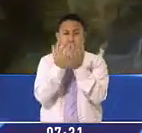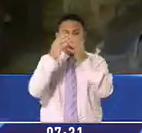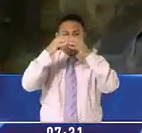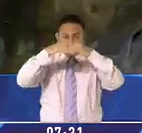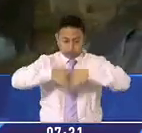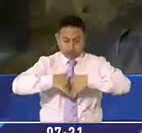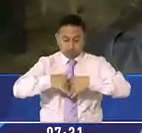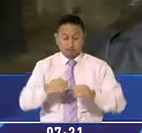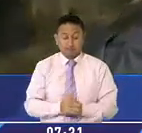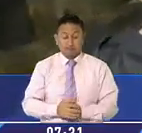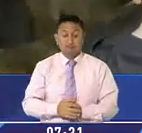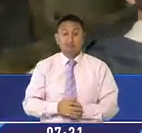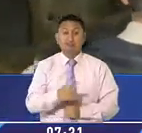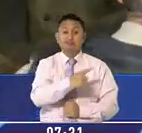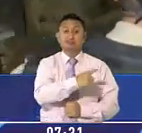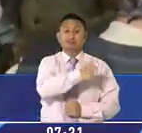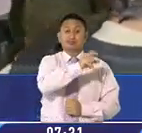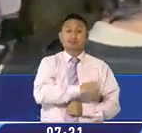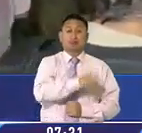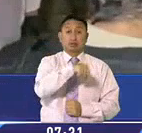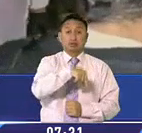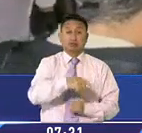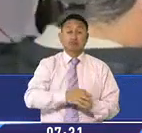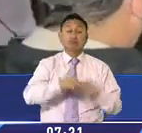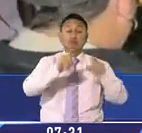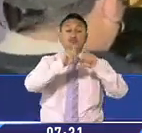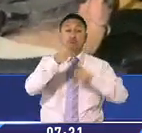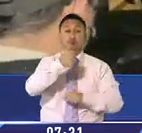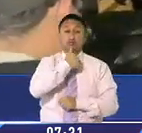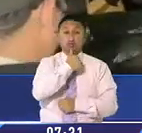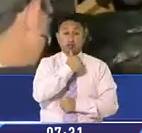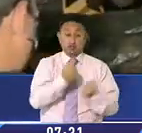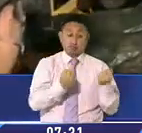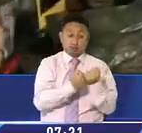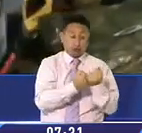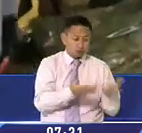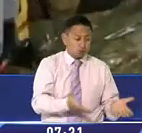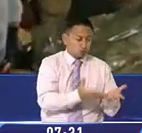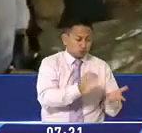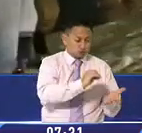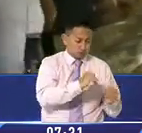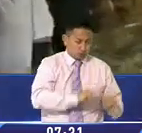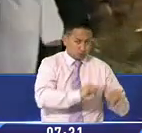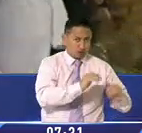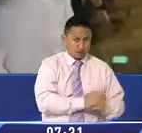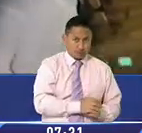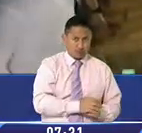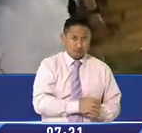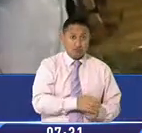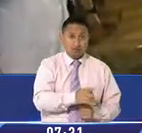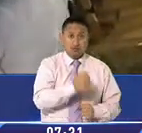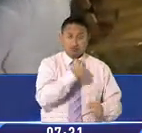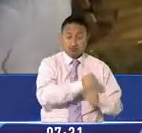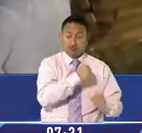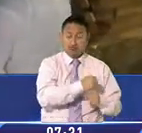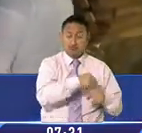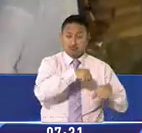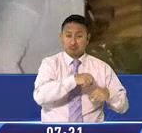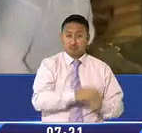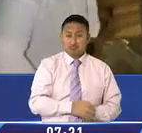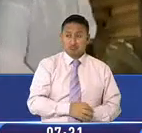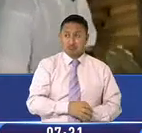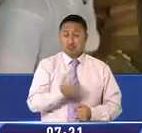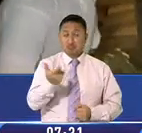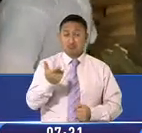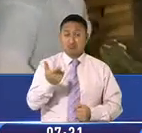los llamados sableros, quienes son patrocinados presuntamente por grandes empresas mineras, continúan trabajando en el sitio aún